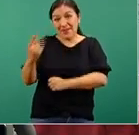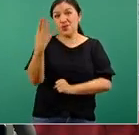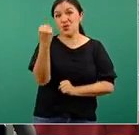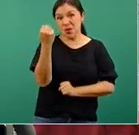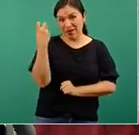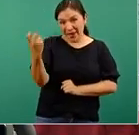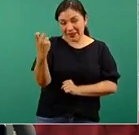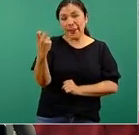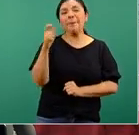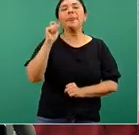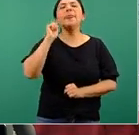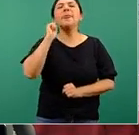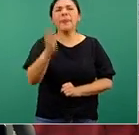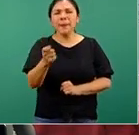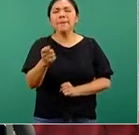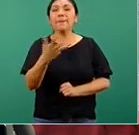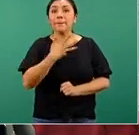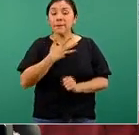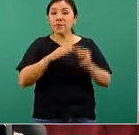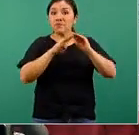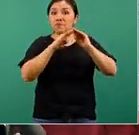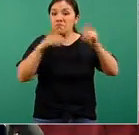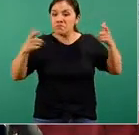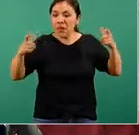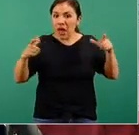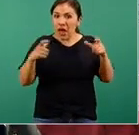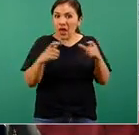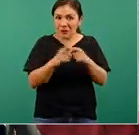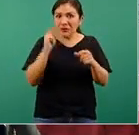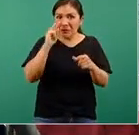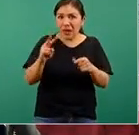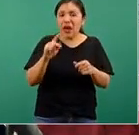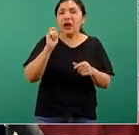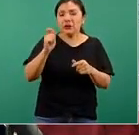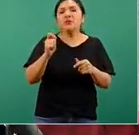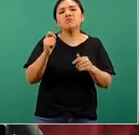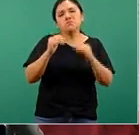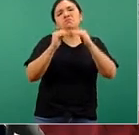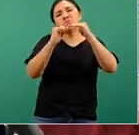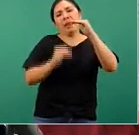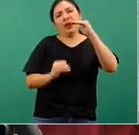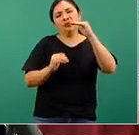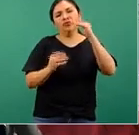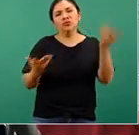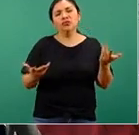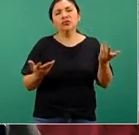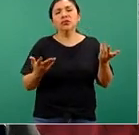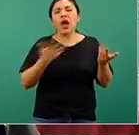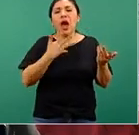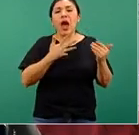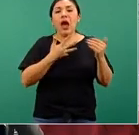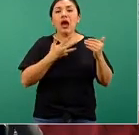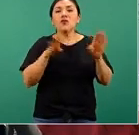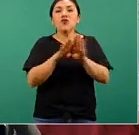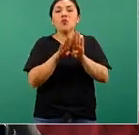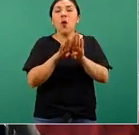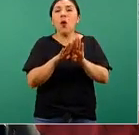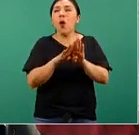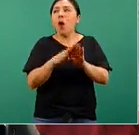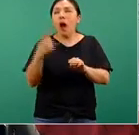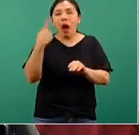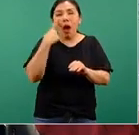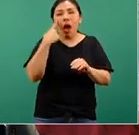9, es que la disminución que veíamos en semanas previas pues es menor, es decir, ese descenso, esa